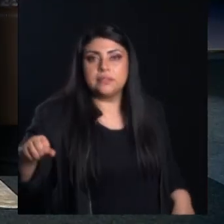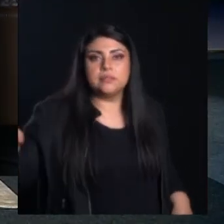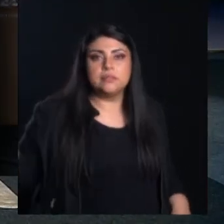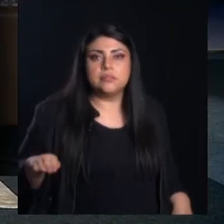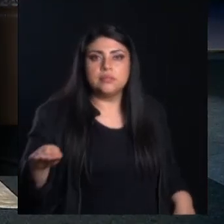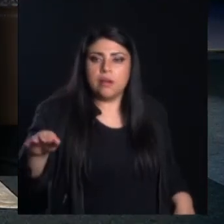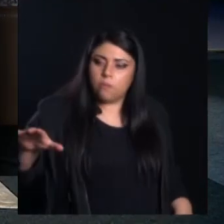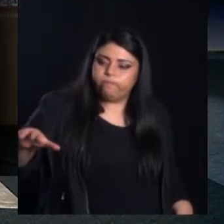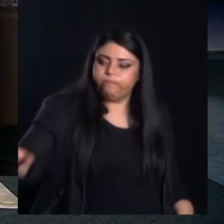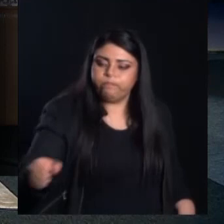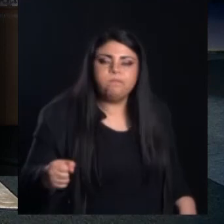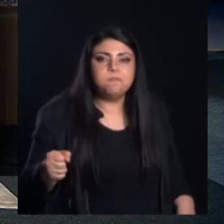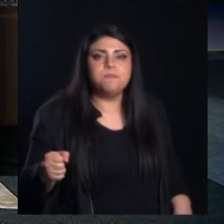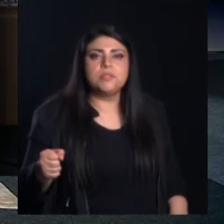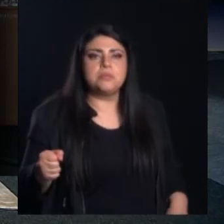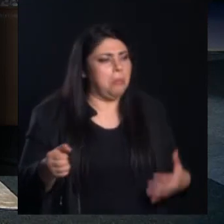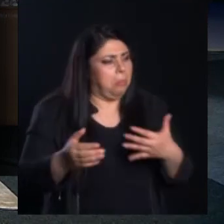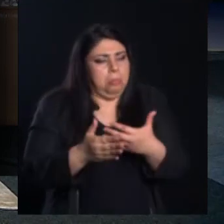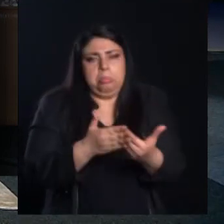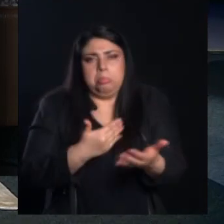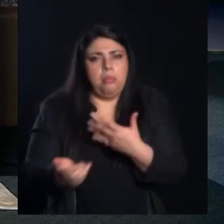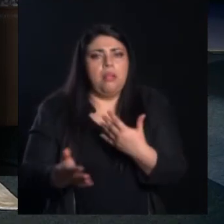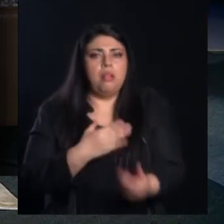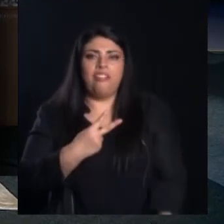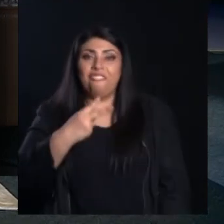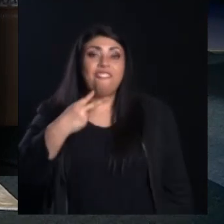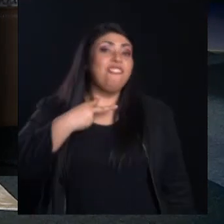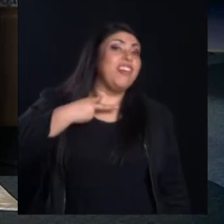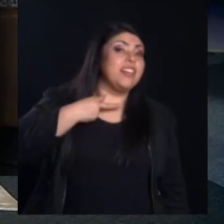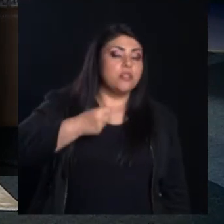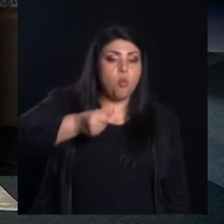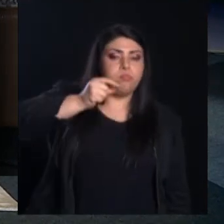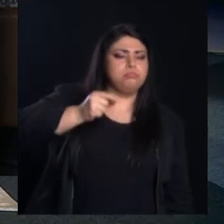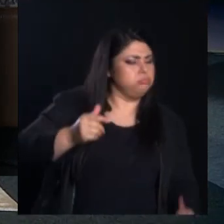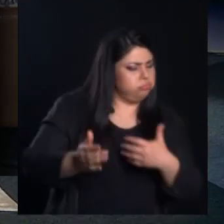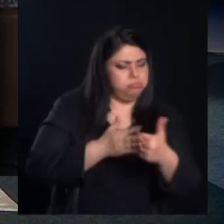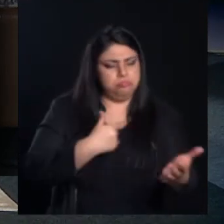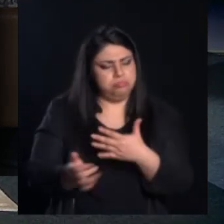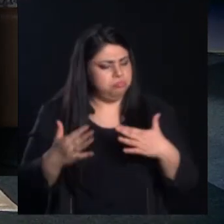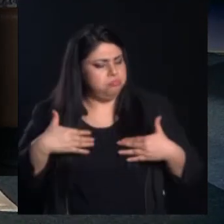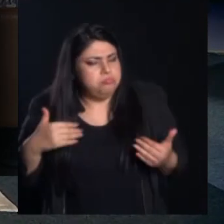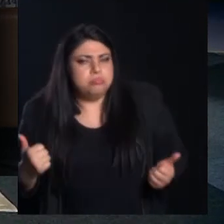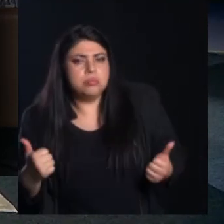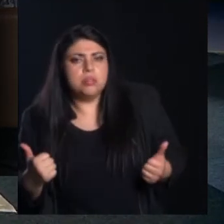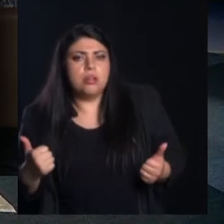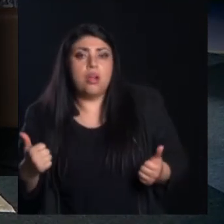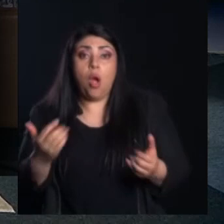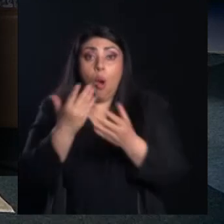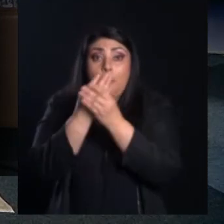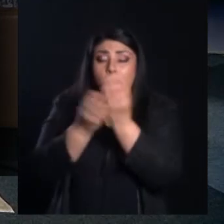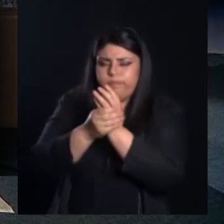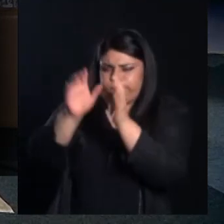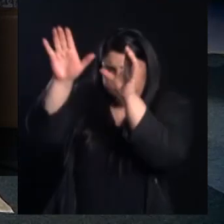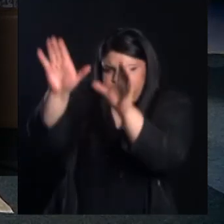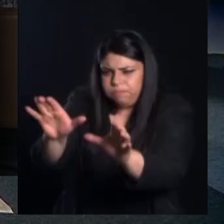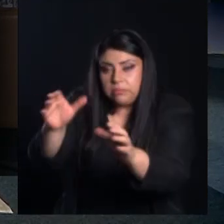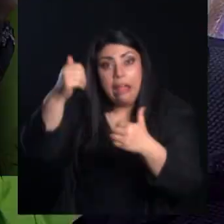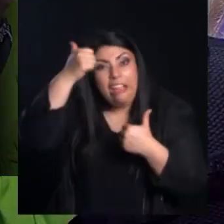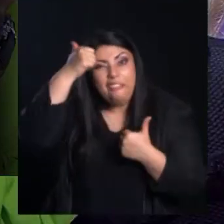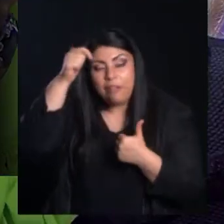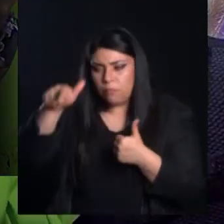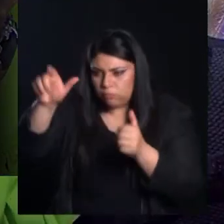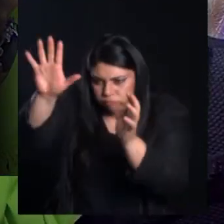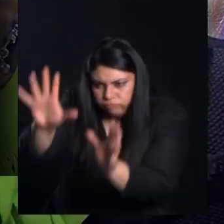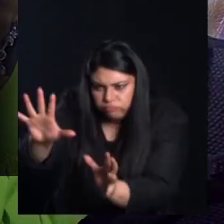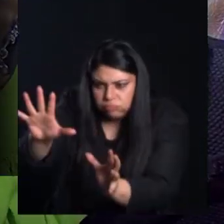si vivieran cosa mortífera no les hará daño sobre los enfermos pondrán sus manos y sanarán esto es